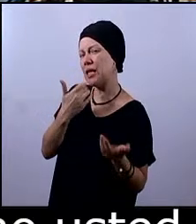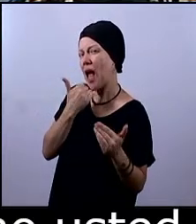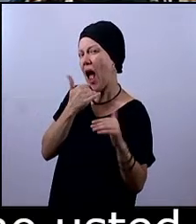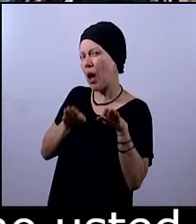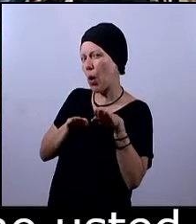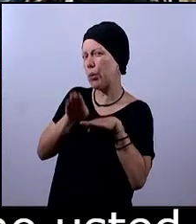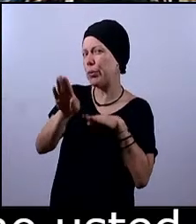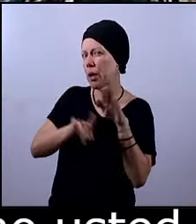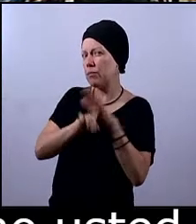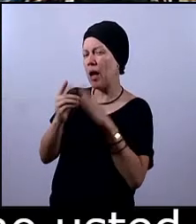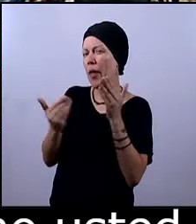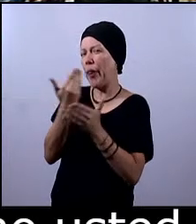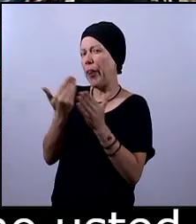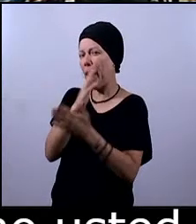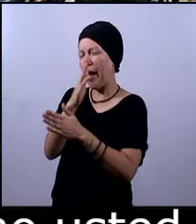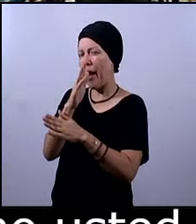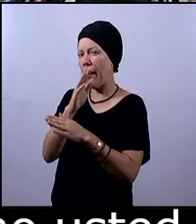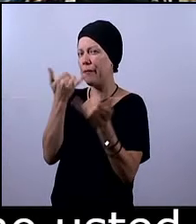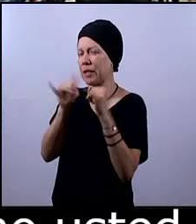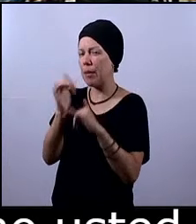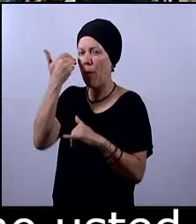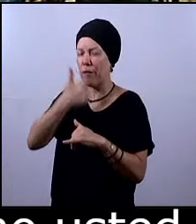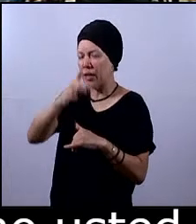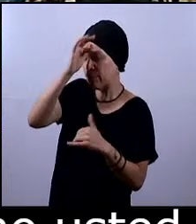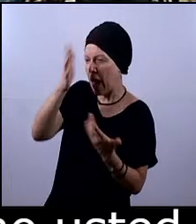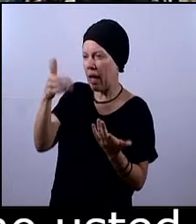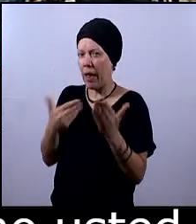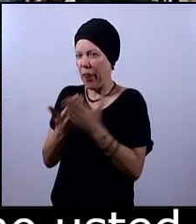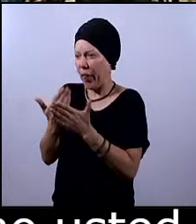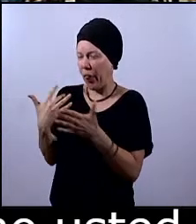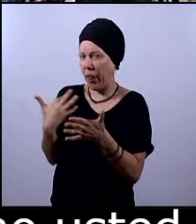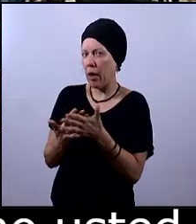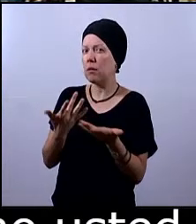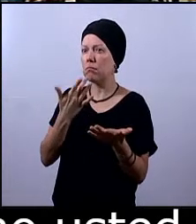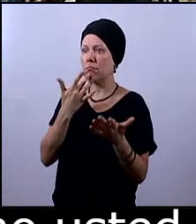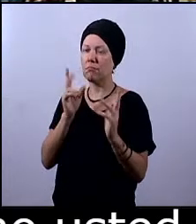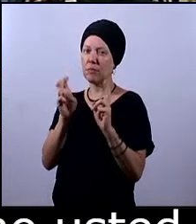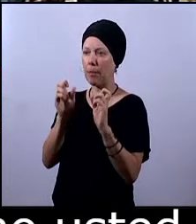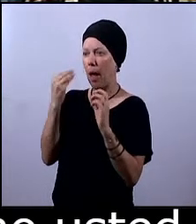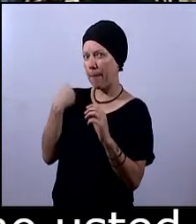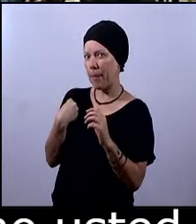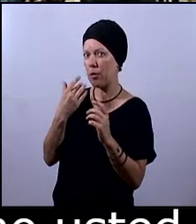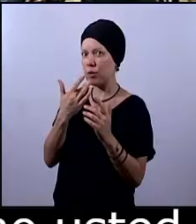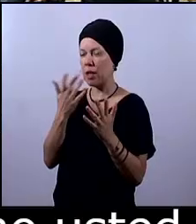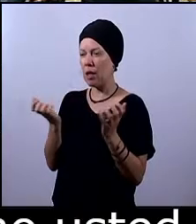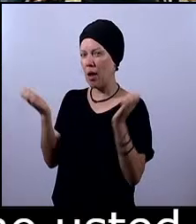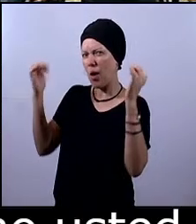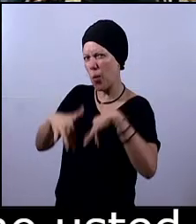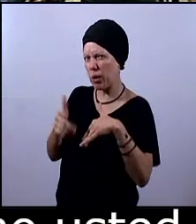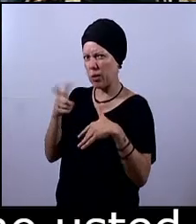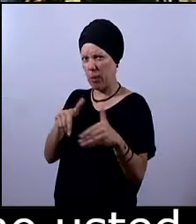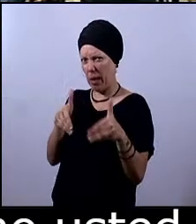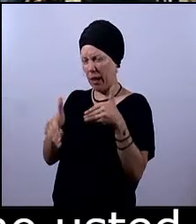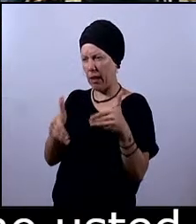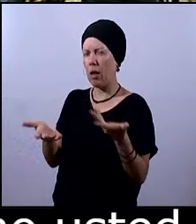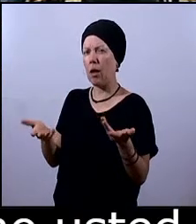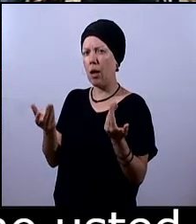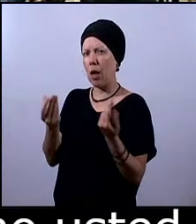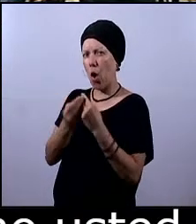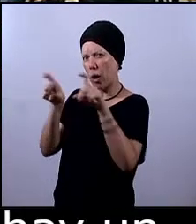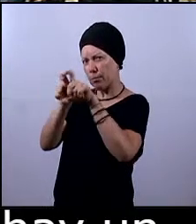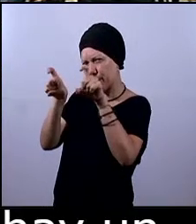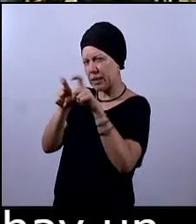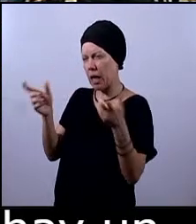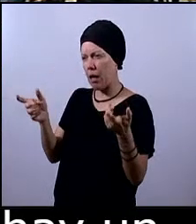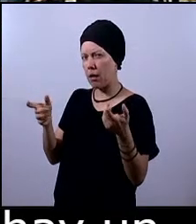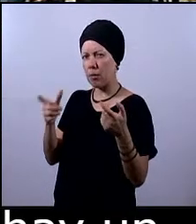algo en estos días festivos, en este fin de semana y en este día, al respecto. Creo que hay un encuentro ahora mismo también con las empresas.